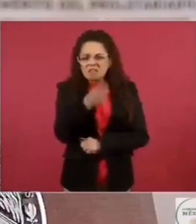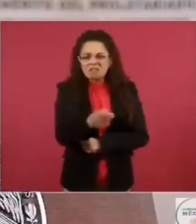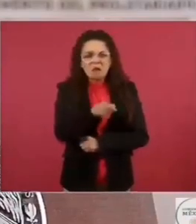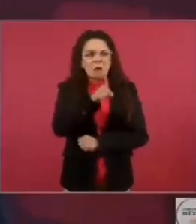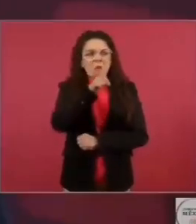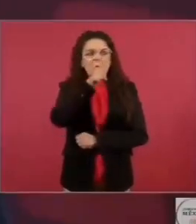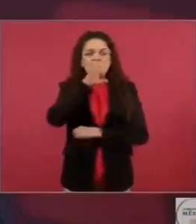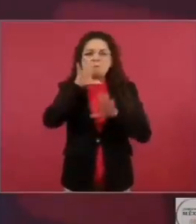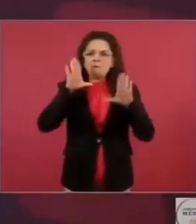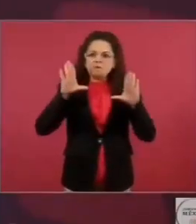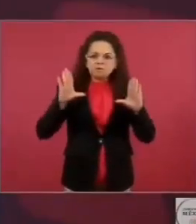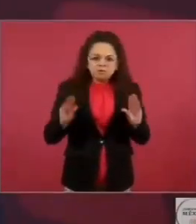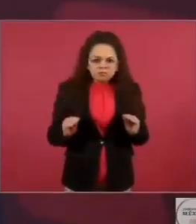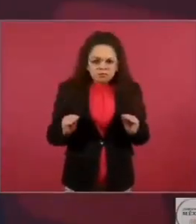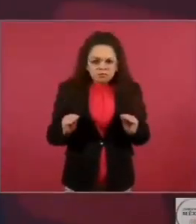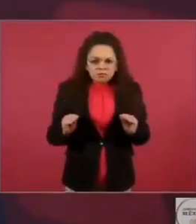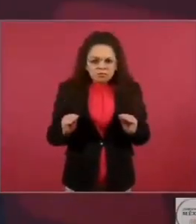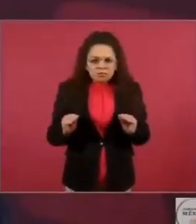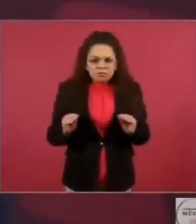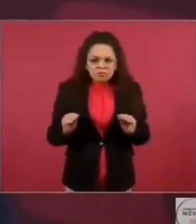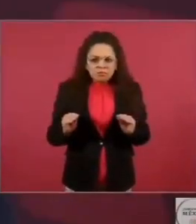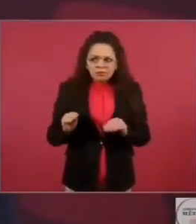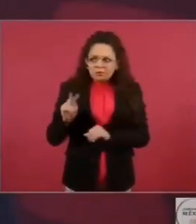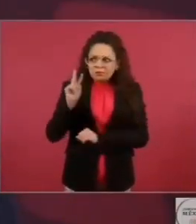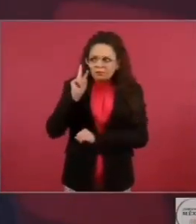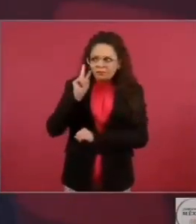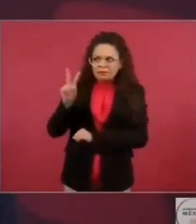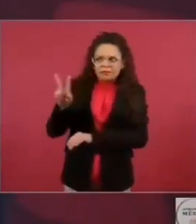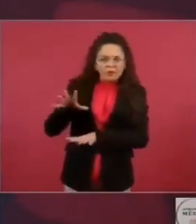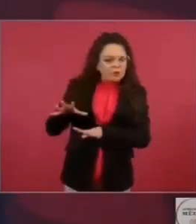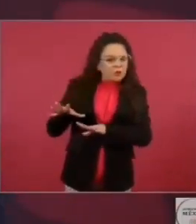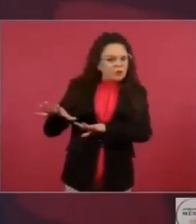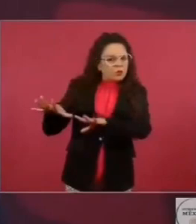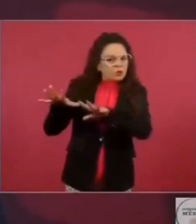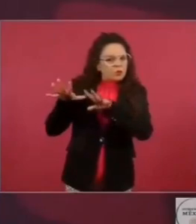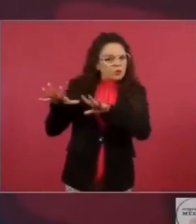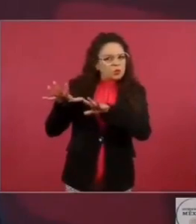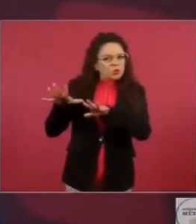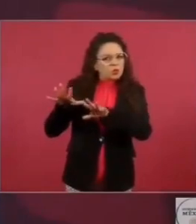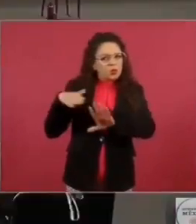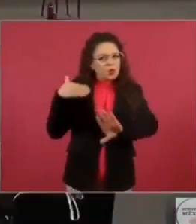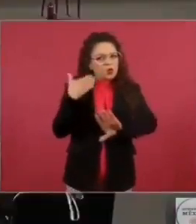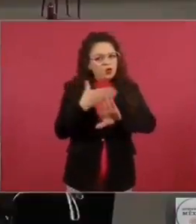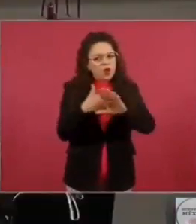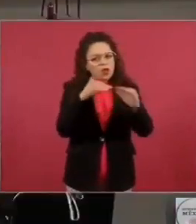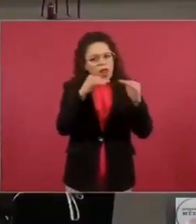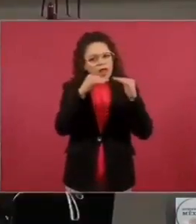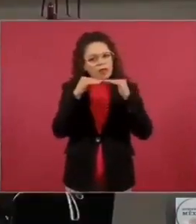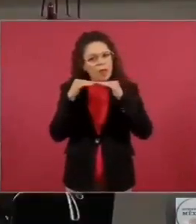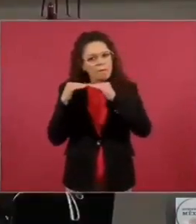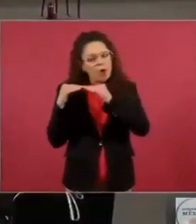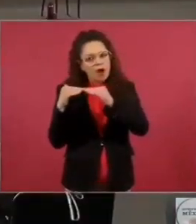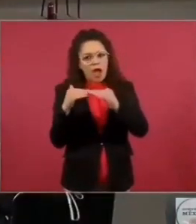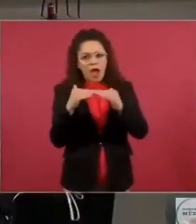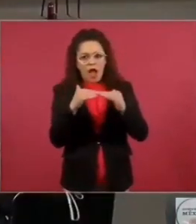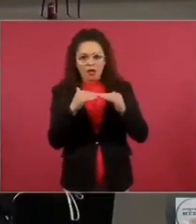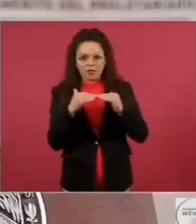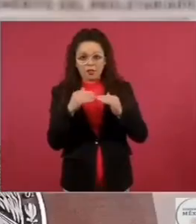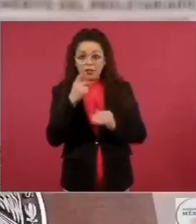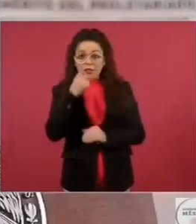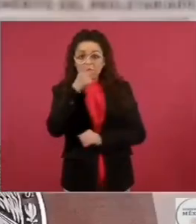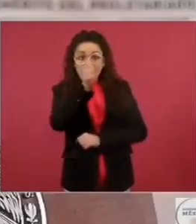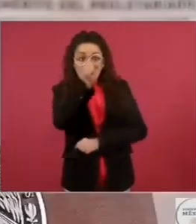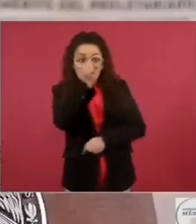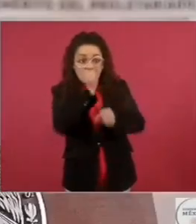declaración a todas luces antidemocrática, go negative, dice. Inventen chismes, eso es lo que